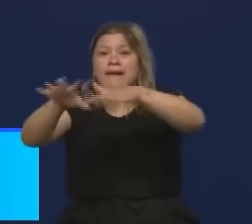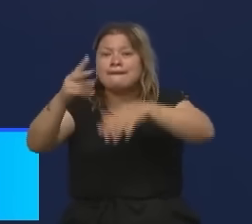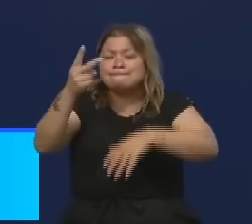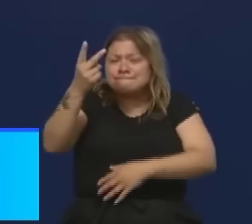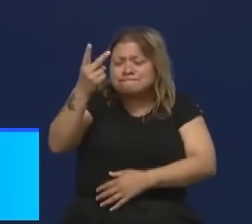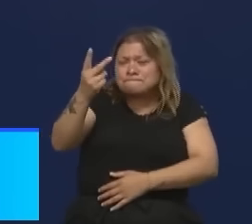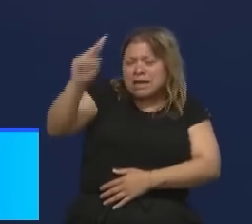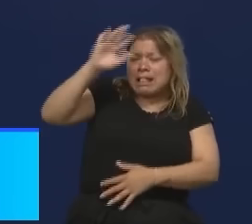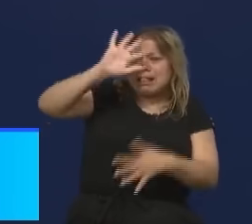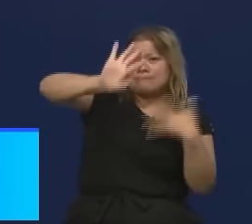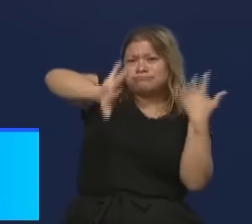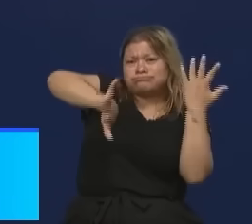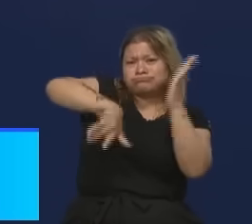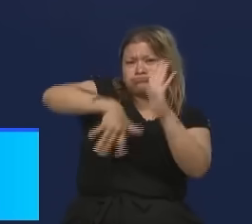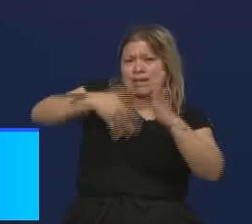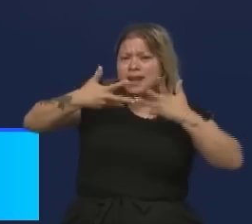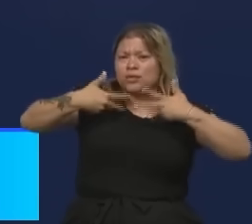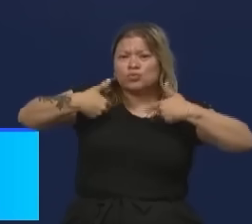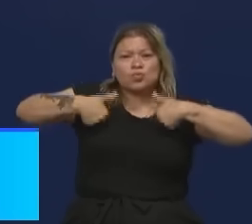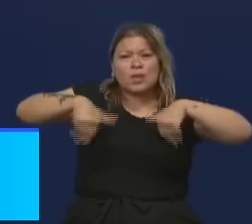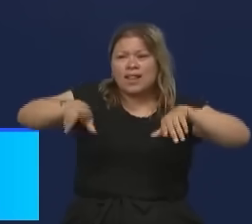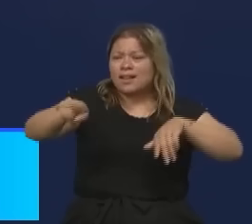peores catástrofes de su historia.